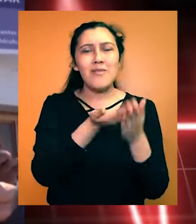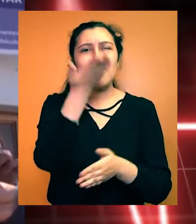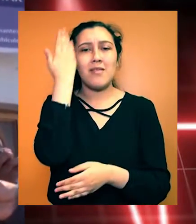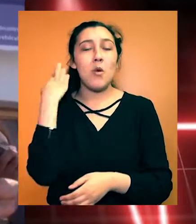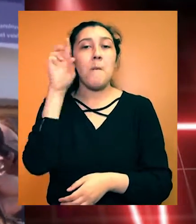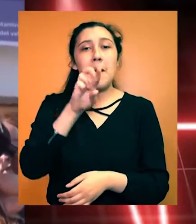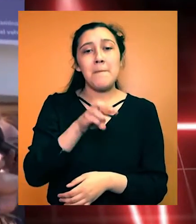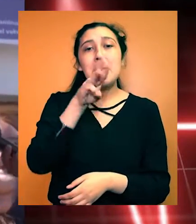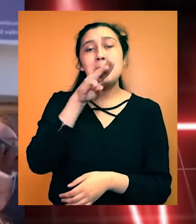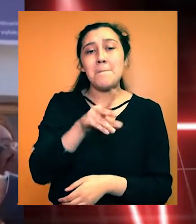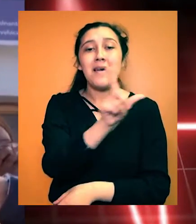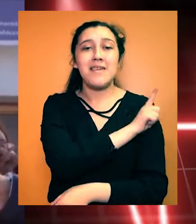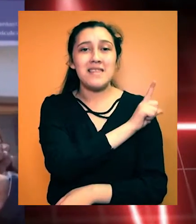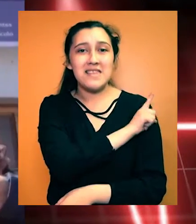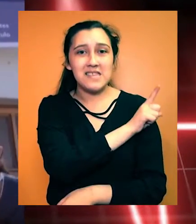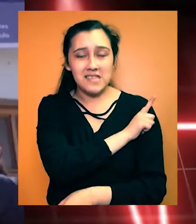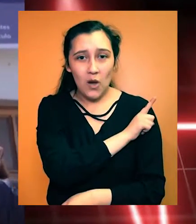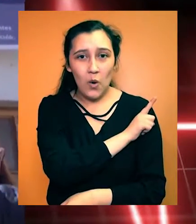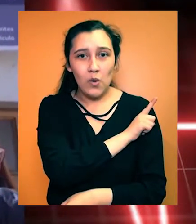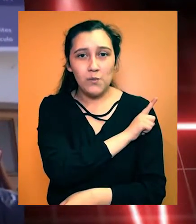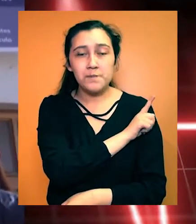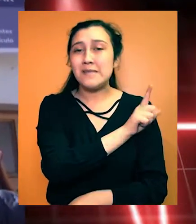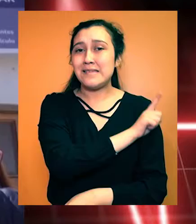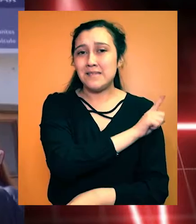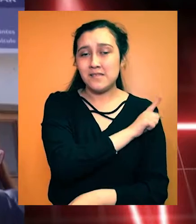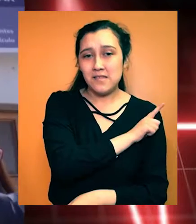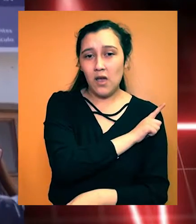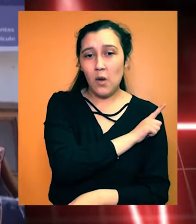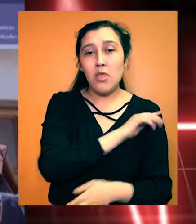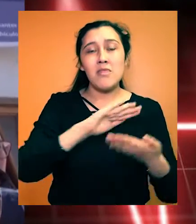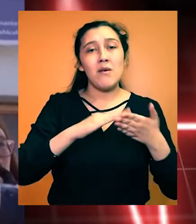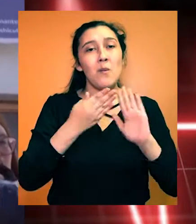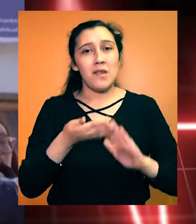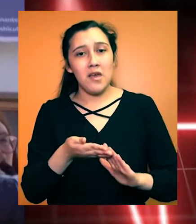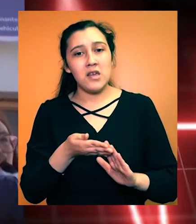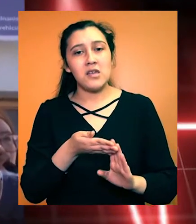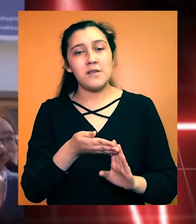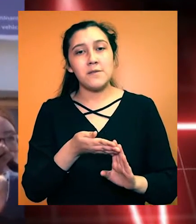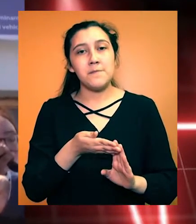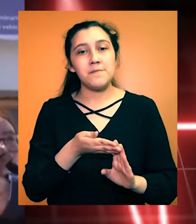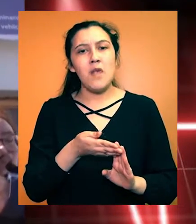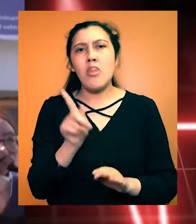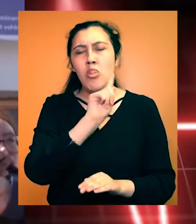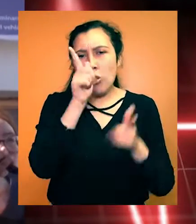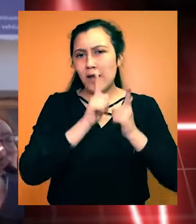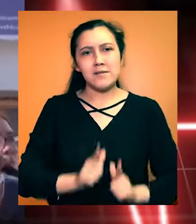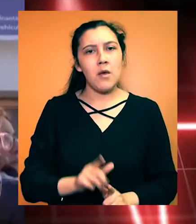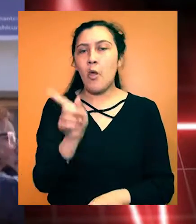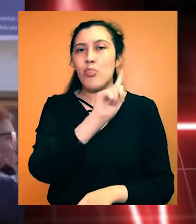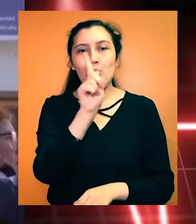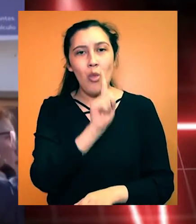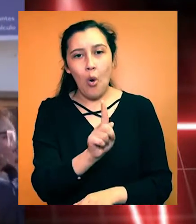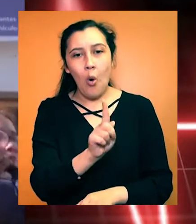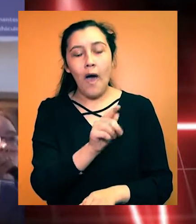exalumnos, padres y apoderados de la comunidad liceana. Como liceanos, miembros de esta gran familia, no descansaremos